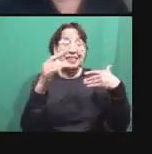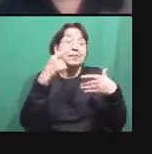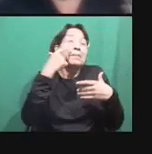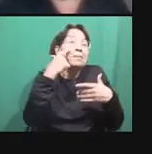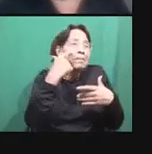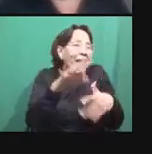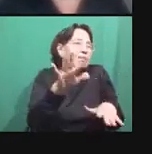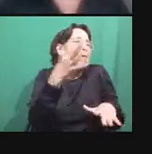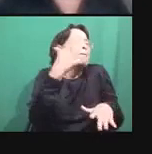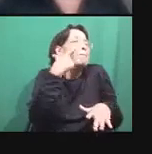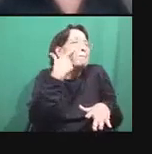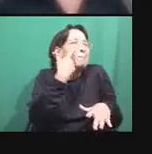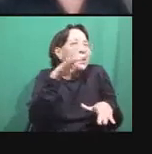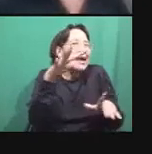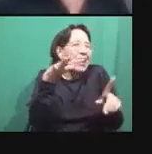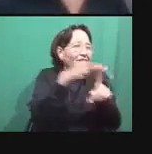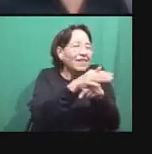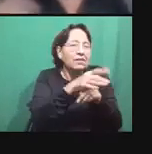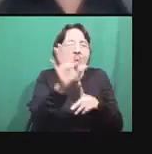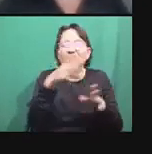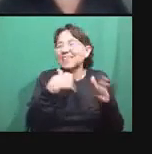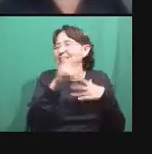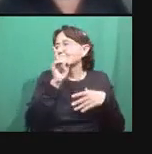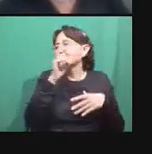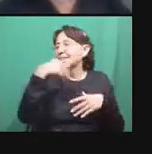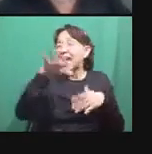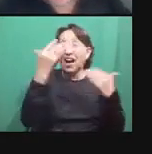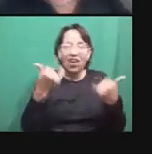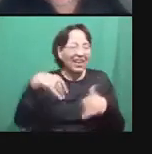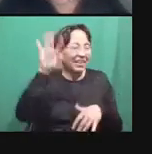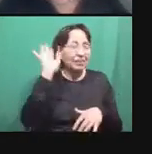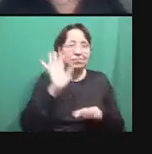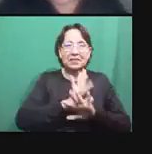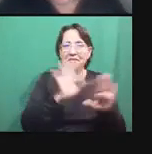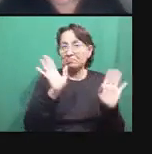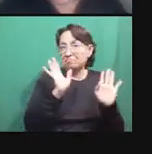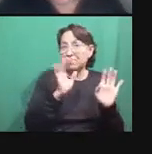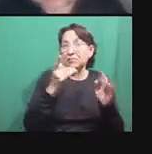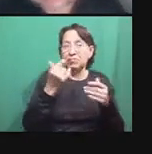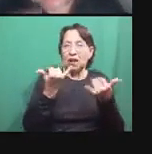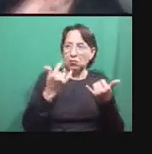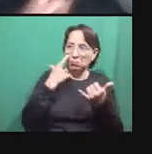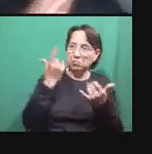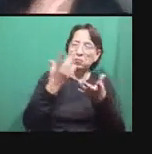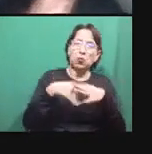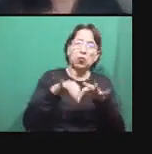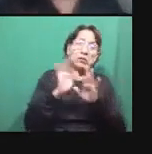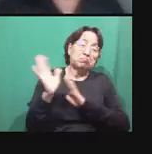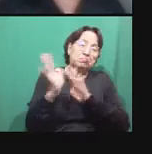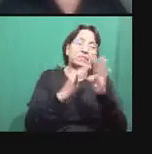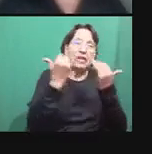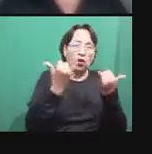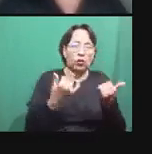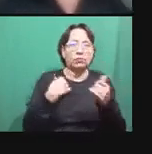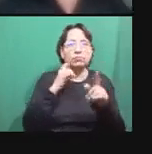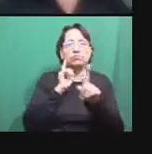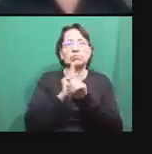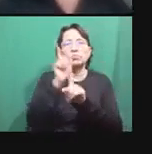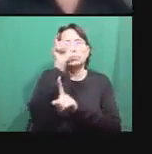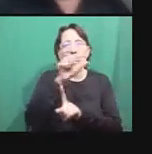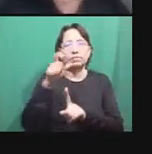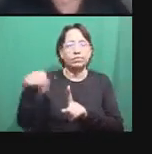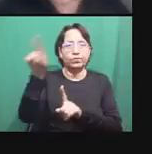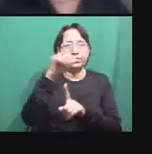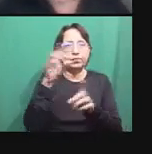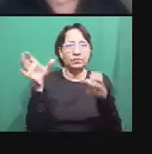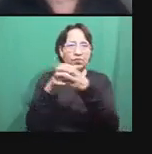que se le está apropiando de su edificio. Ahora, cuando nos encontramos con estas personas, por ejemplo, el grupo de la RAT